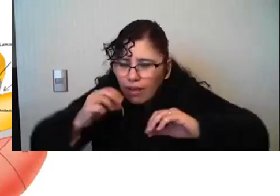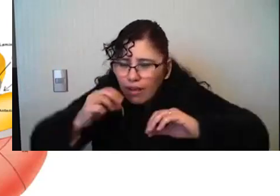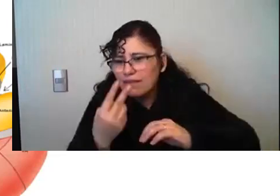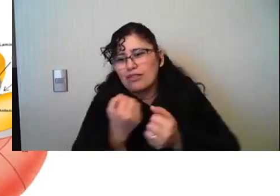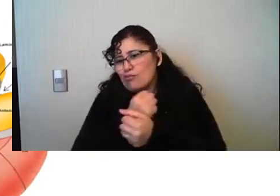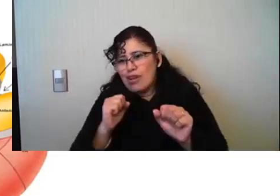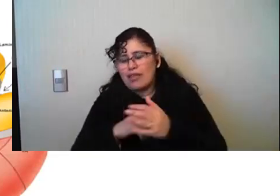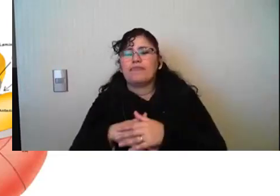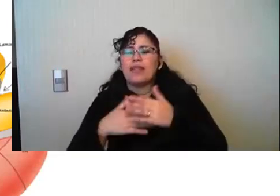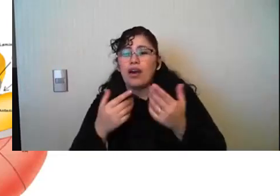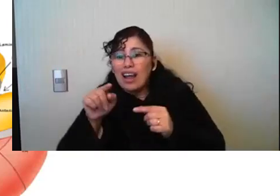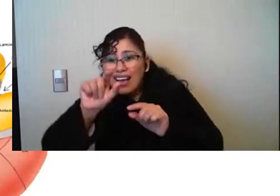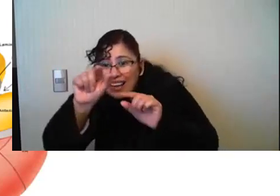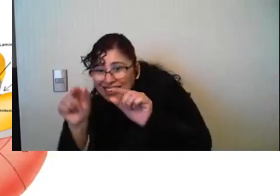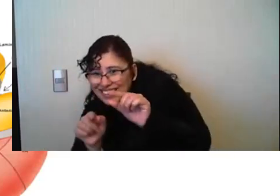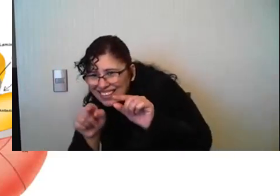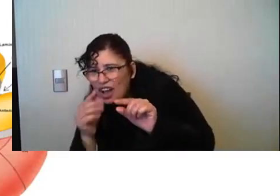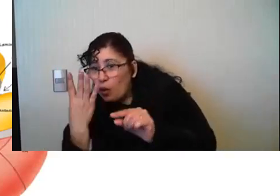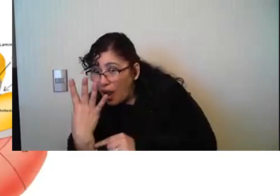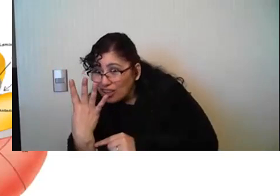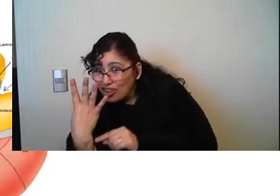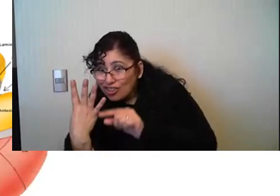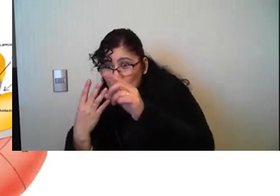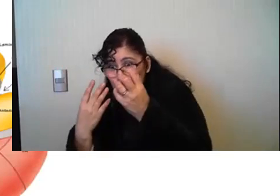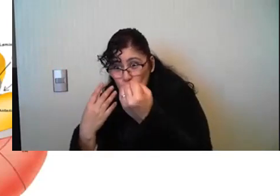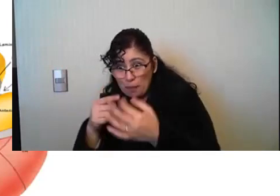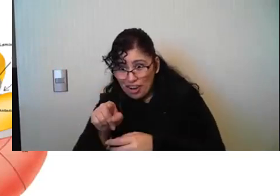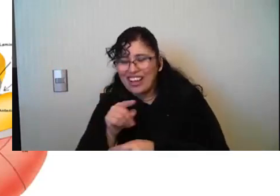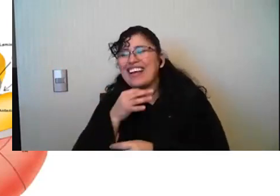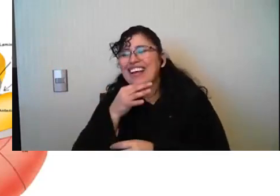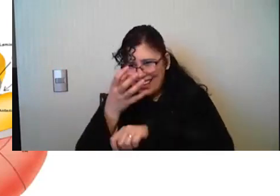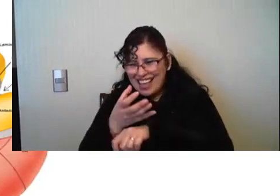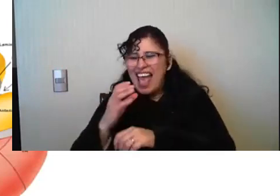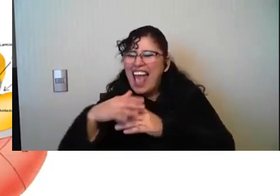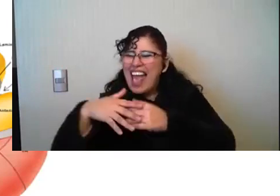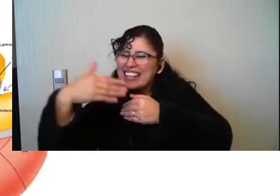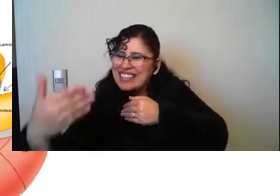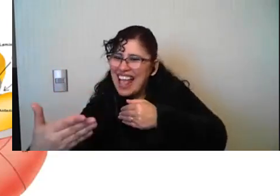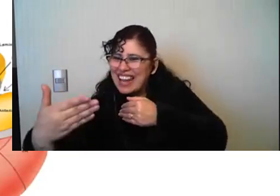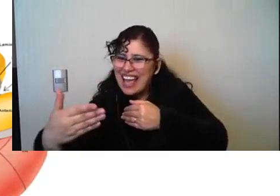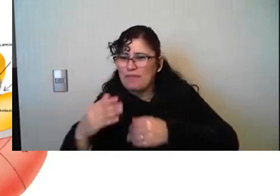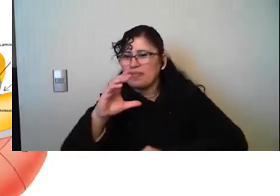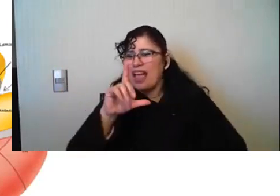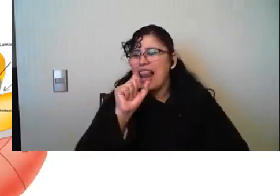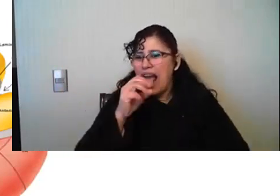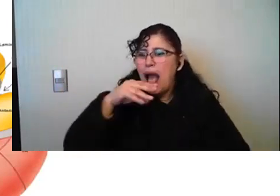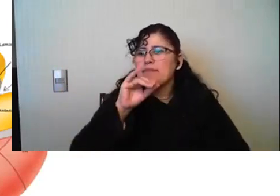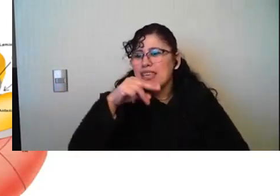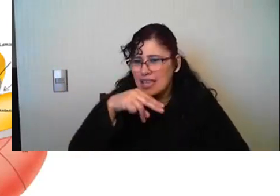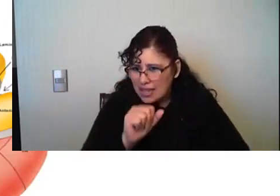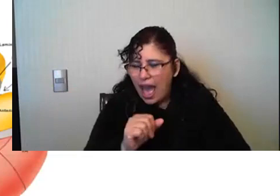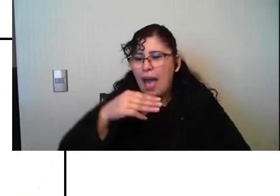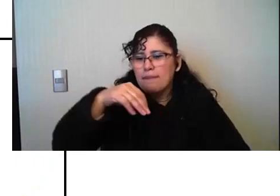medular externa, y más allá también hay núcleos que forman parte del